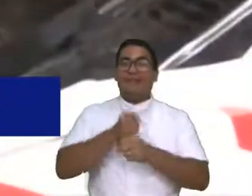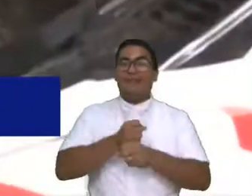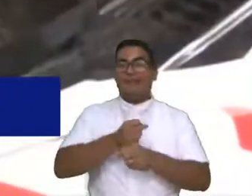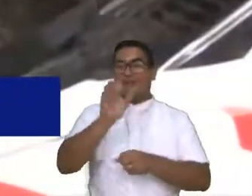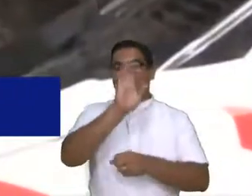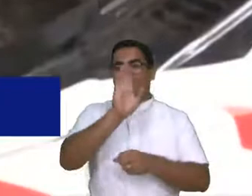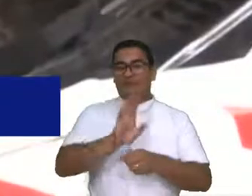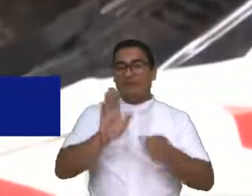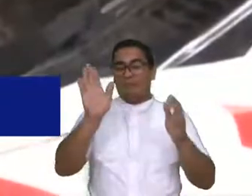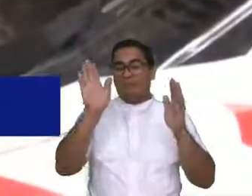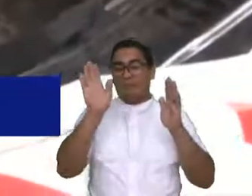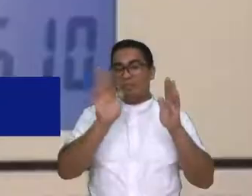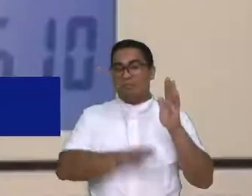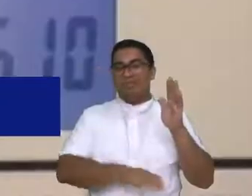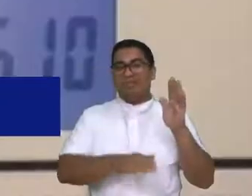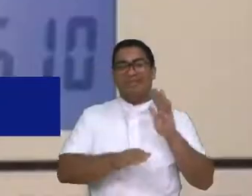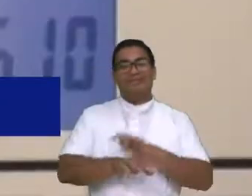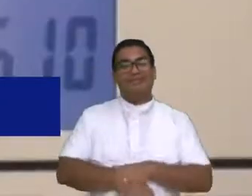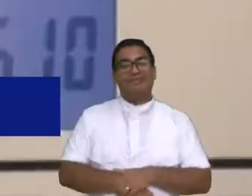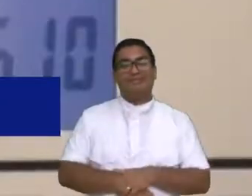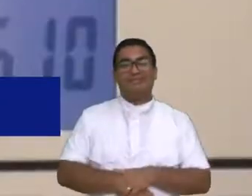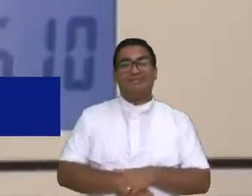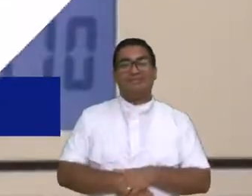una caída tan grande.